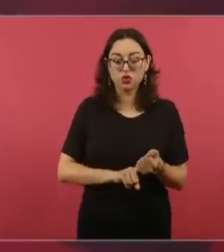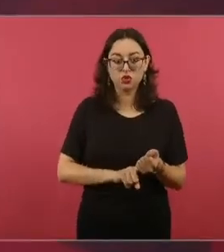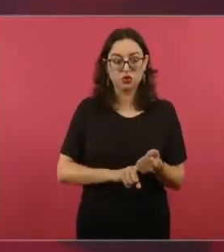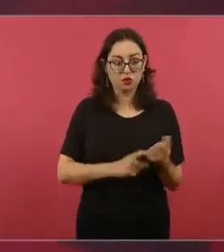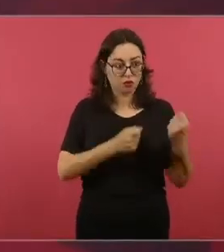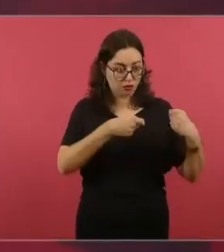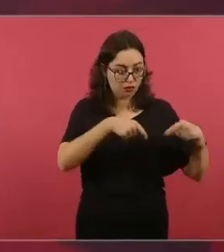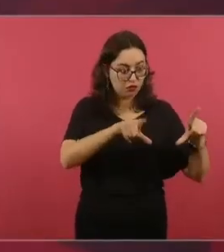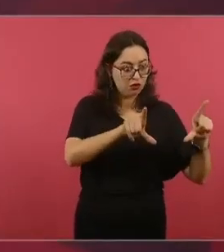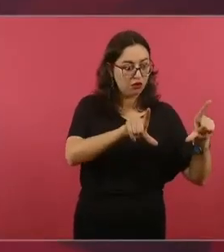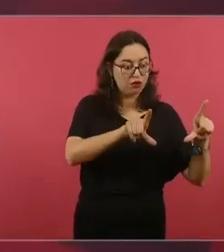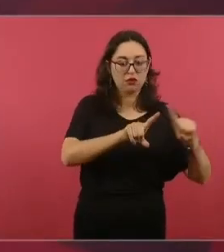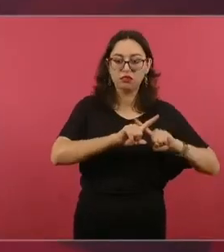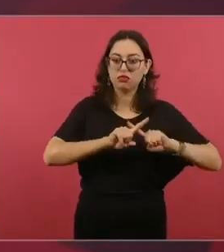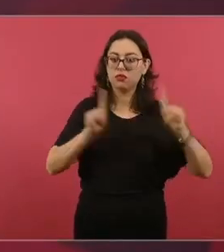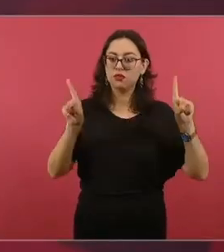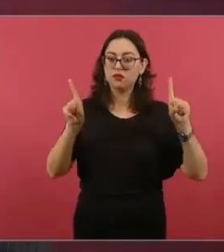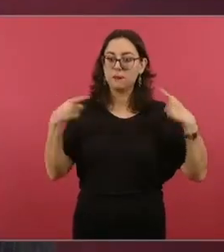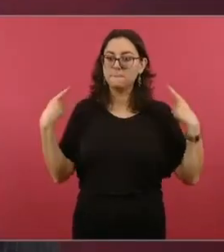alma.